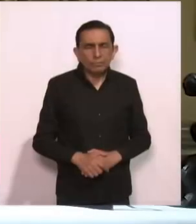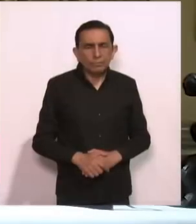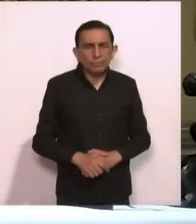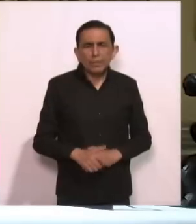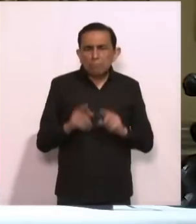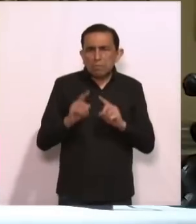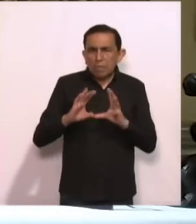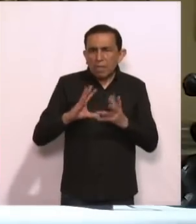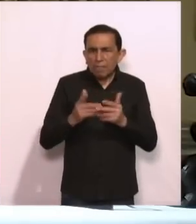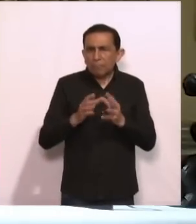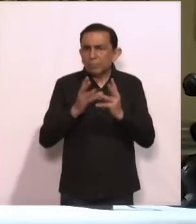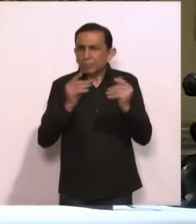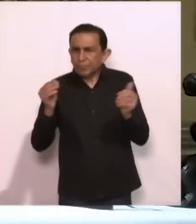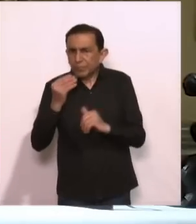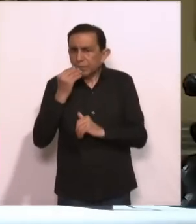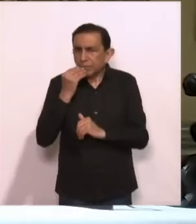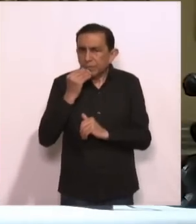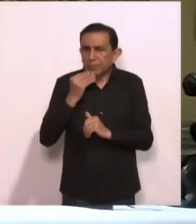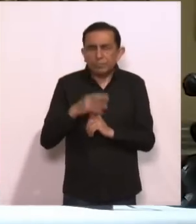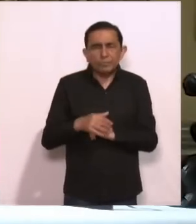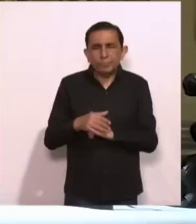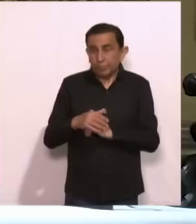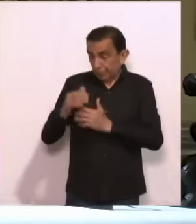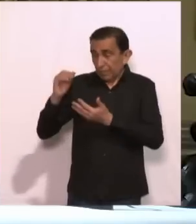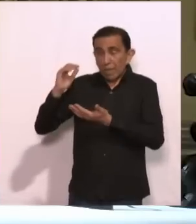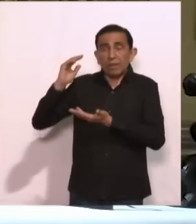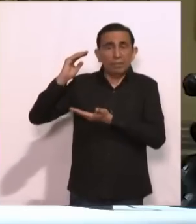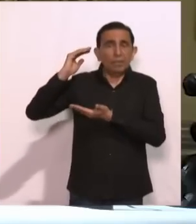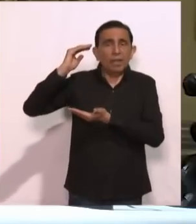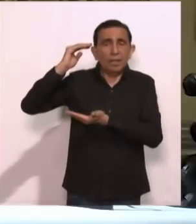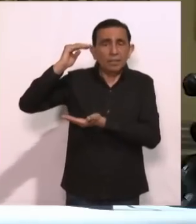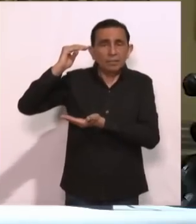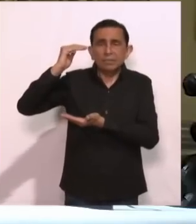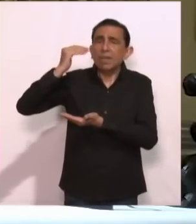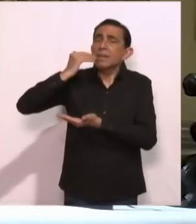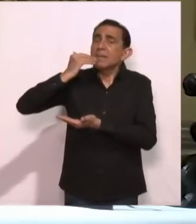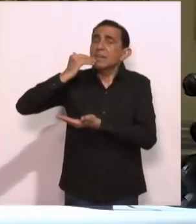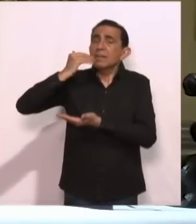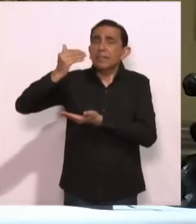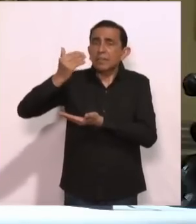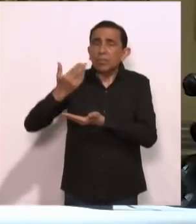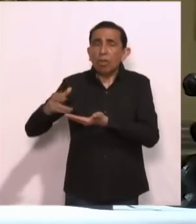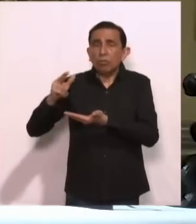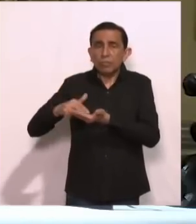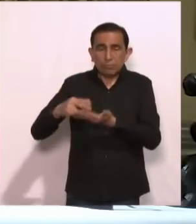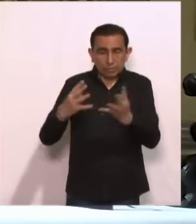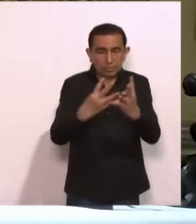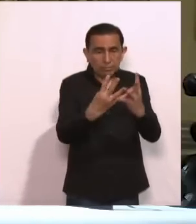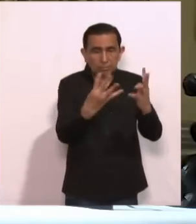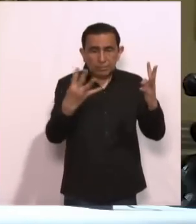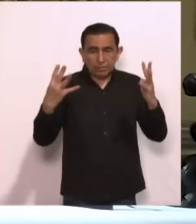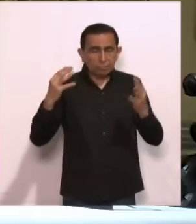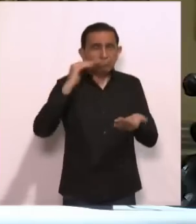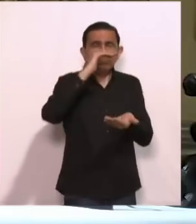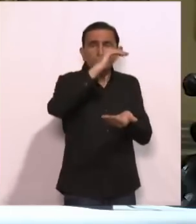Del mismo modo, acabada la cena, tomó el cáliz y dándote gracias de nuevo lo pasó a sus